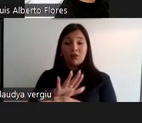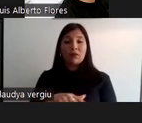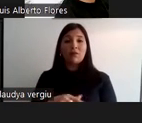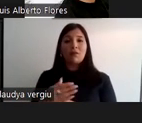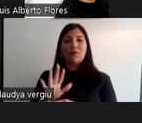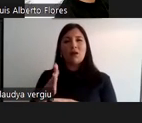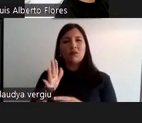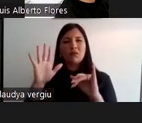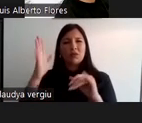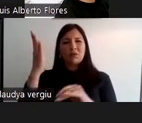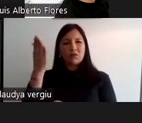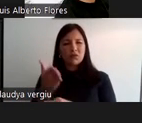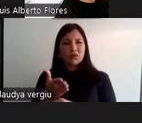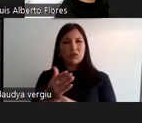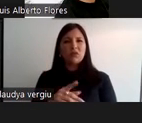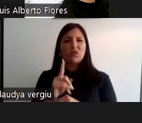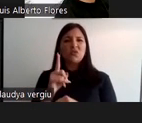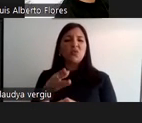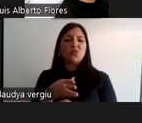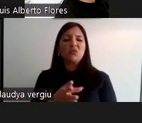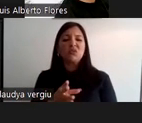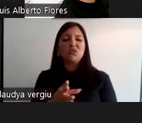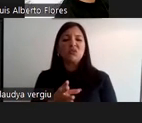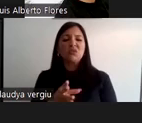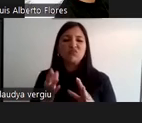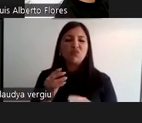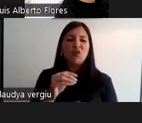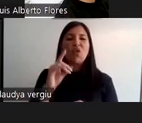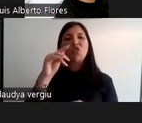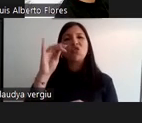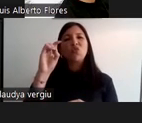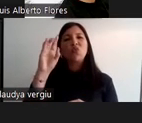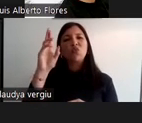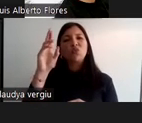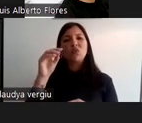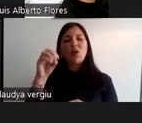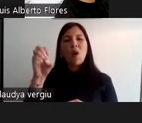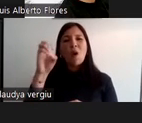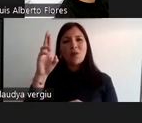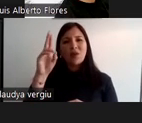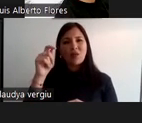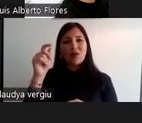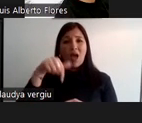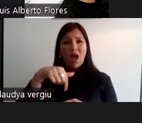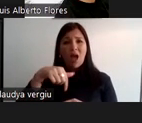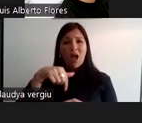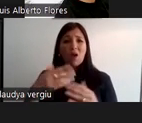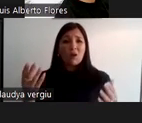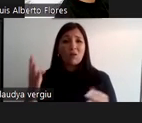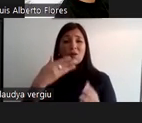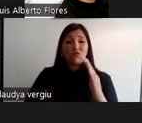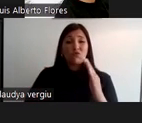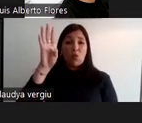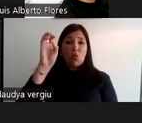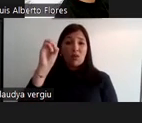del seis por ciento nada más utilizaban las los operadores ahora se da por encima del cuarenta por ciento